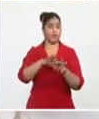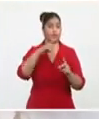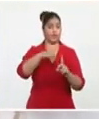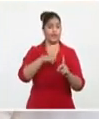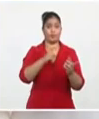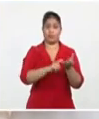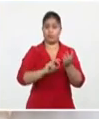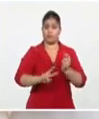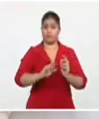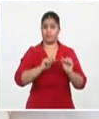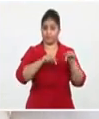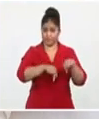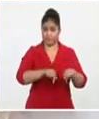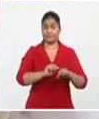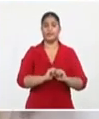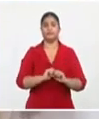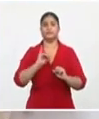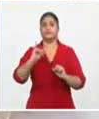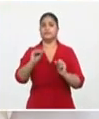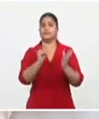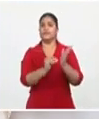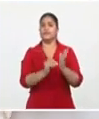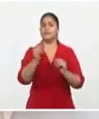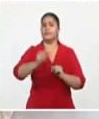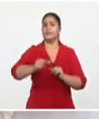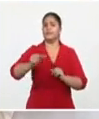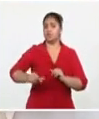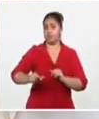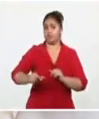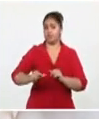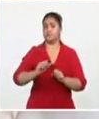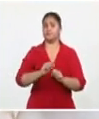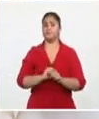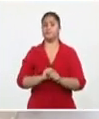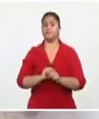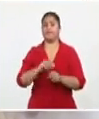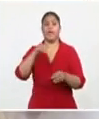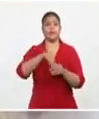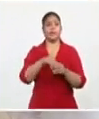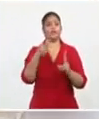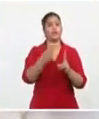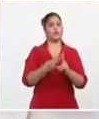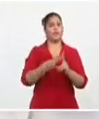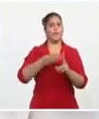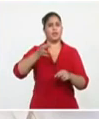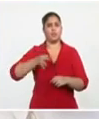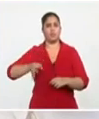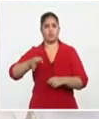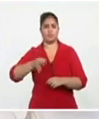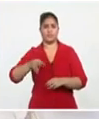6.000 voluntarios que iban a incluir en Bayamo,